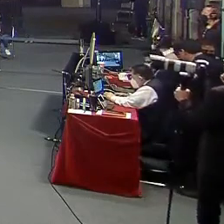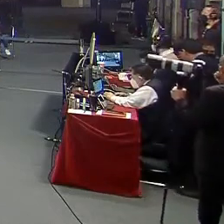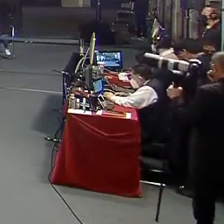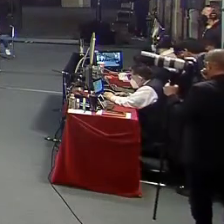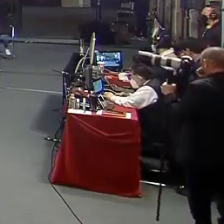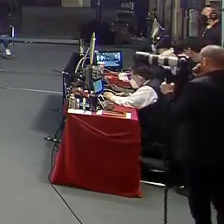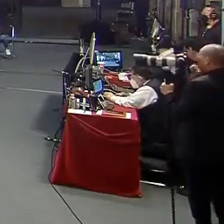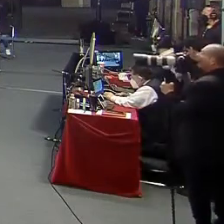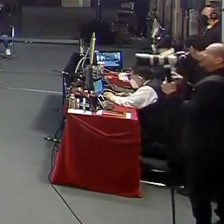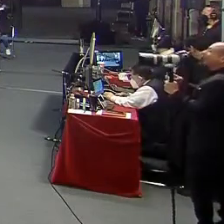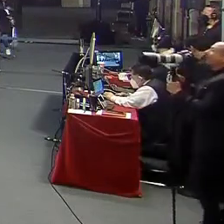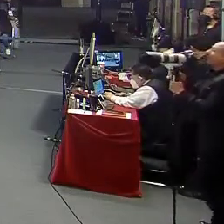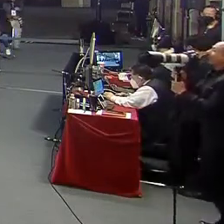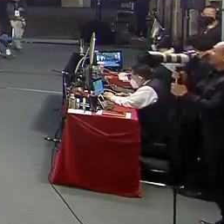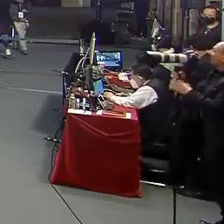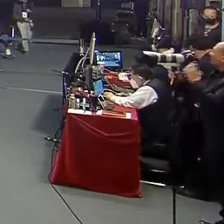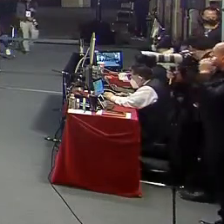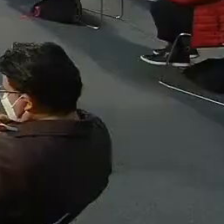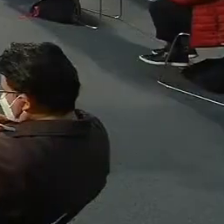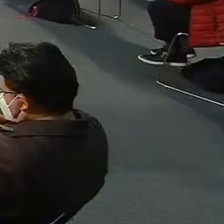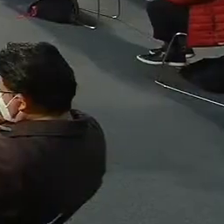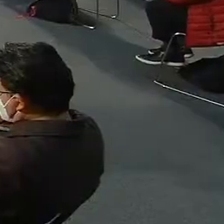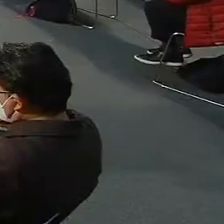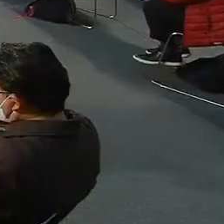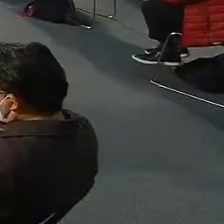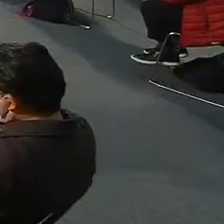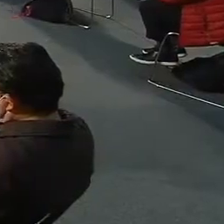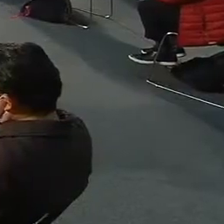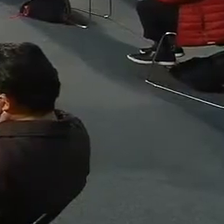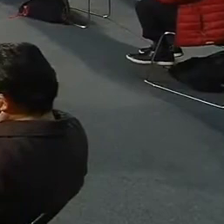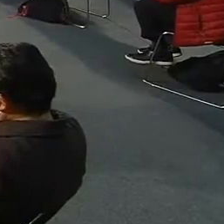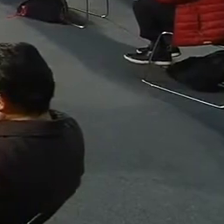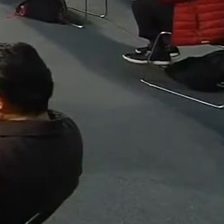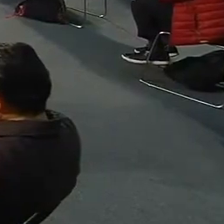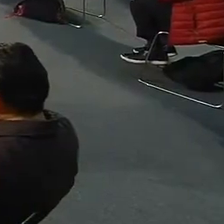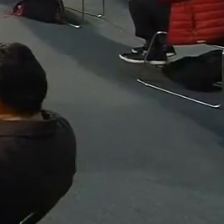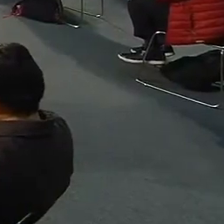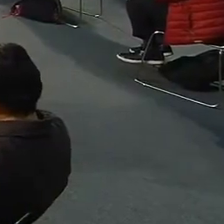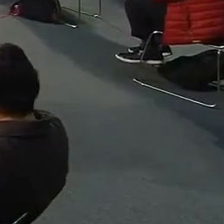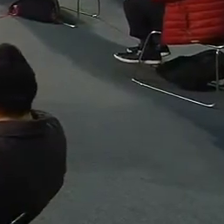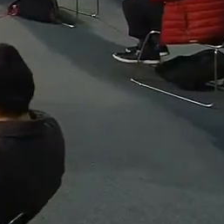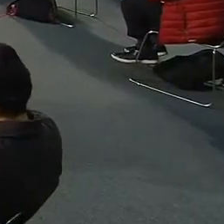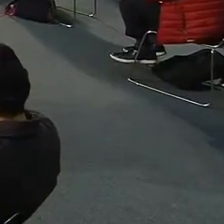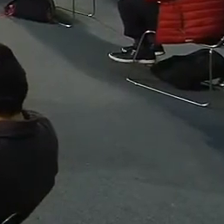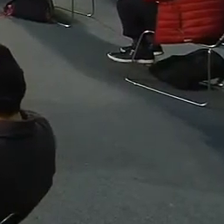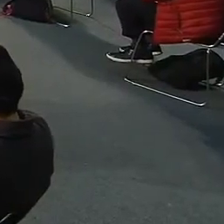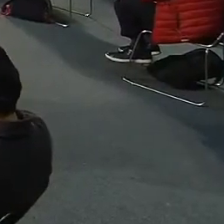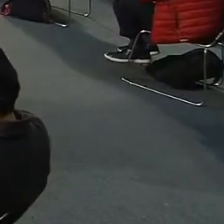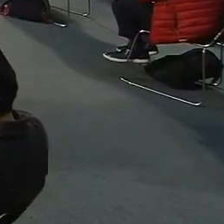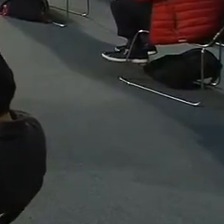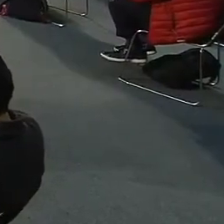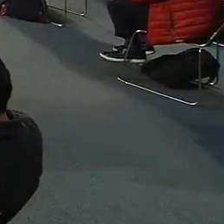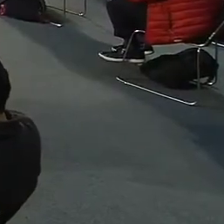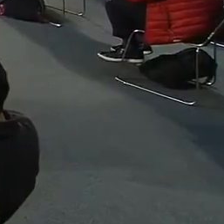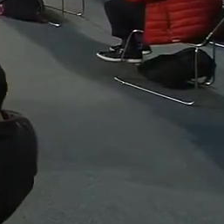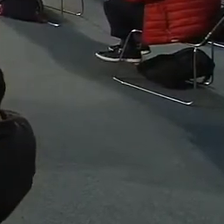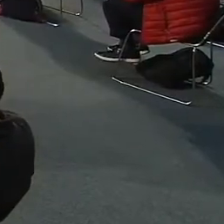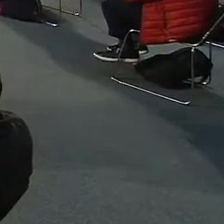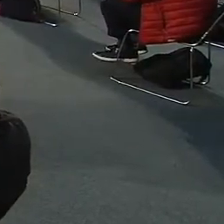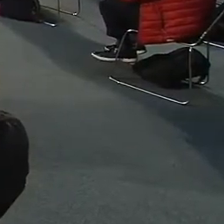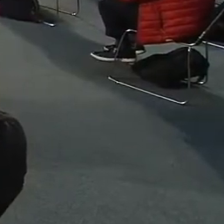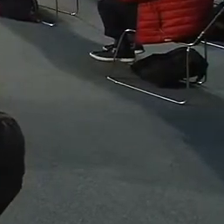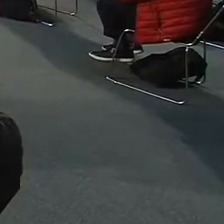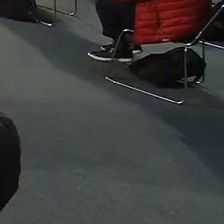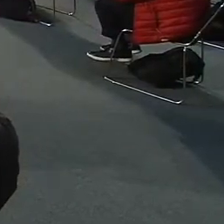Buenos días, presidente. Meme Yamel de Damexico News y Sin Censura. Aprovechando que es el pulso de la salud, preguntarle,